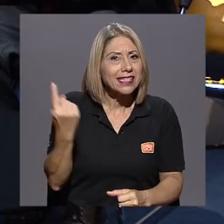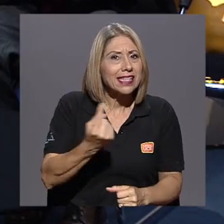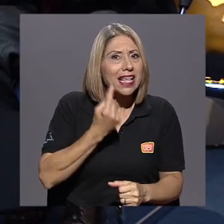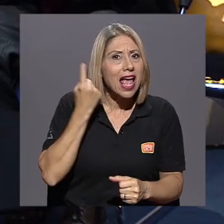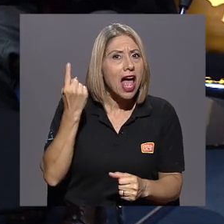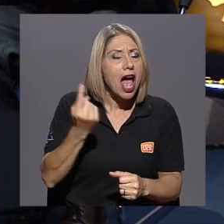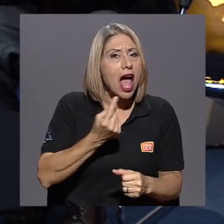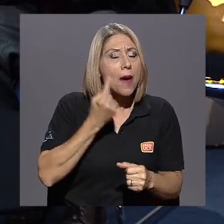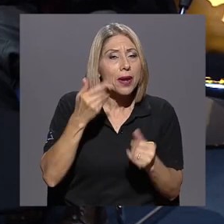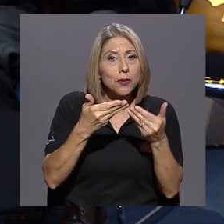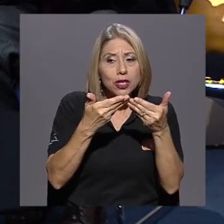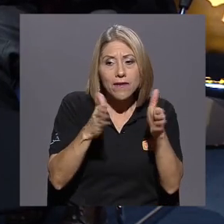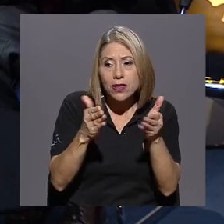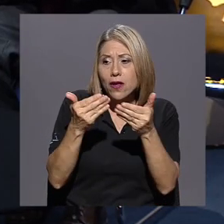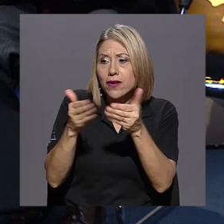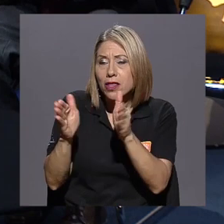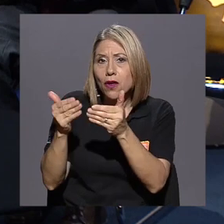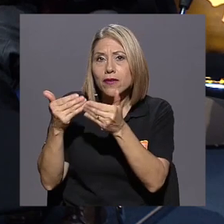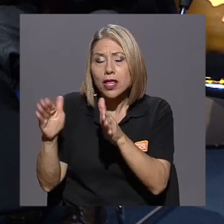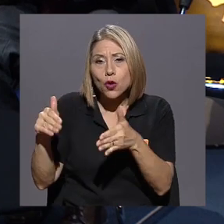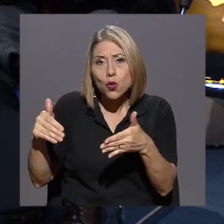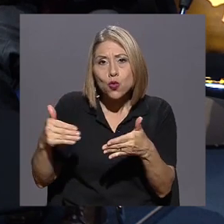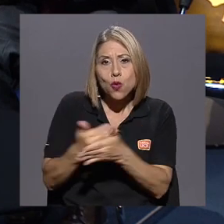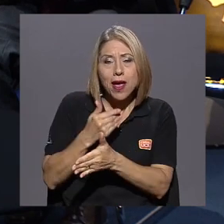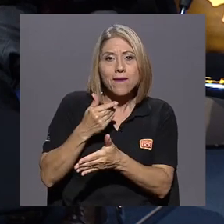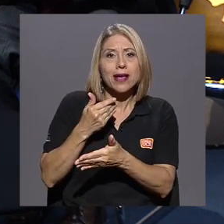cada promoción, ¿verdad? En este momento estamos abriendo